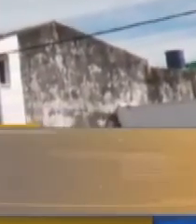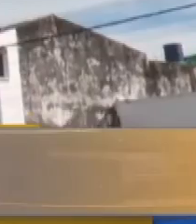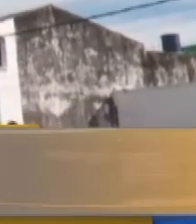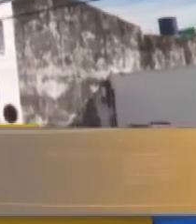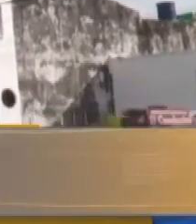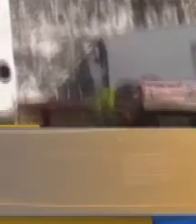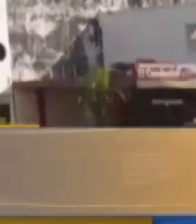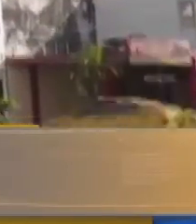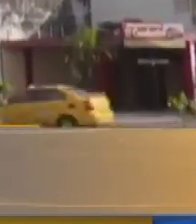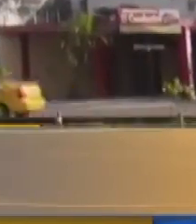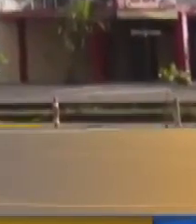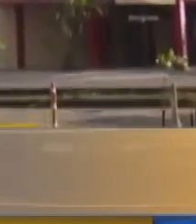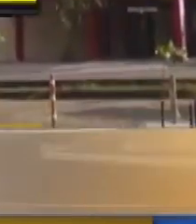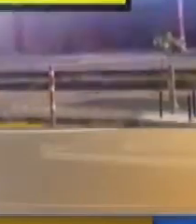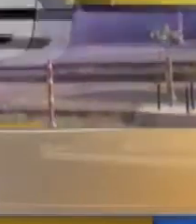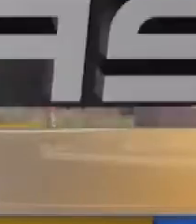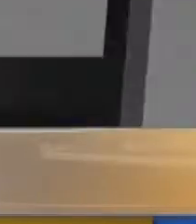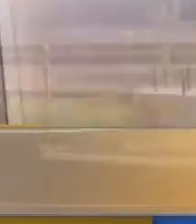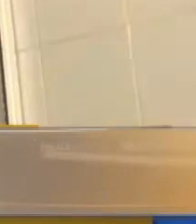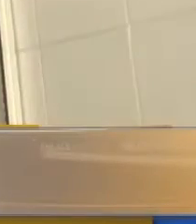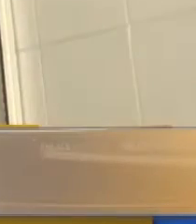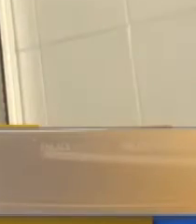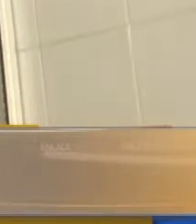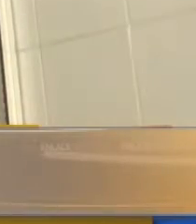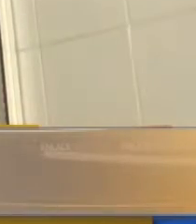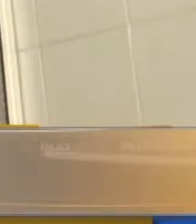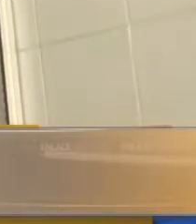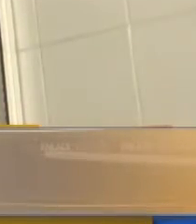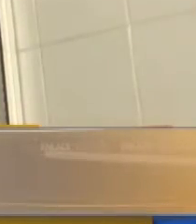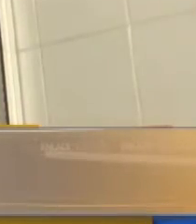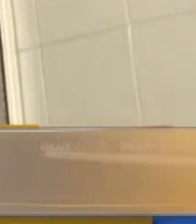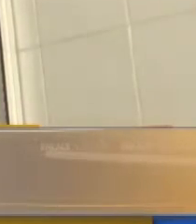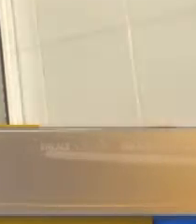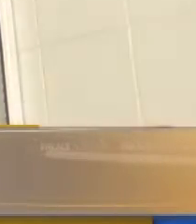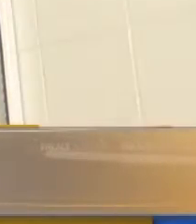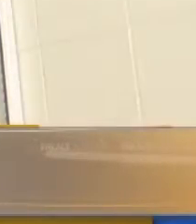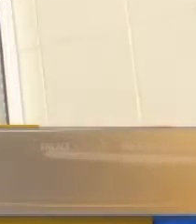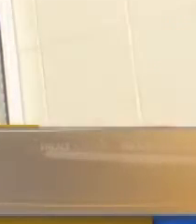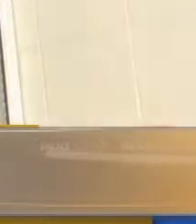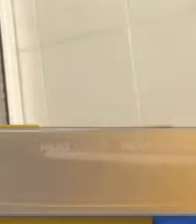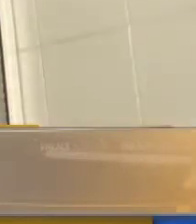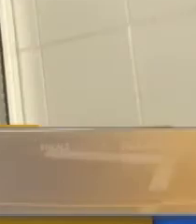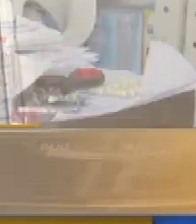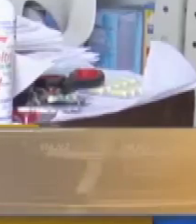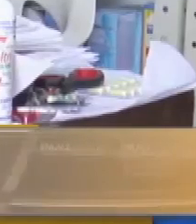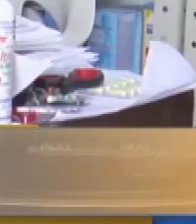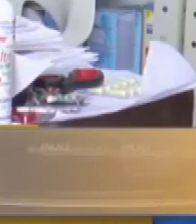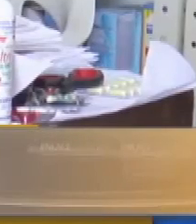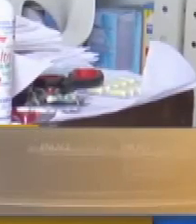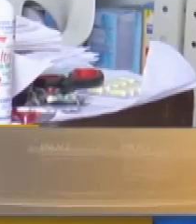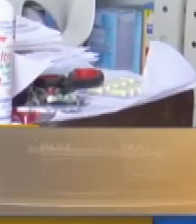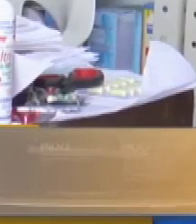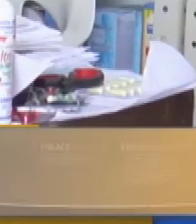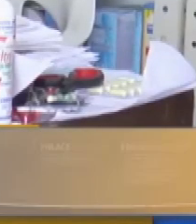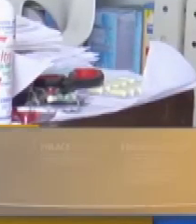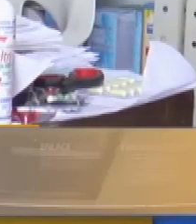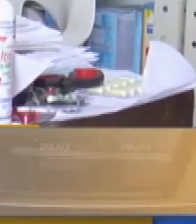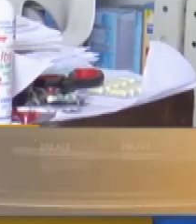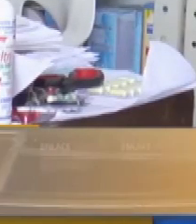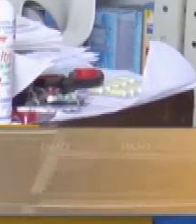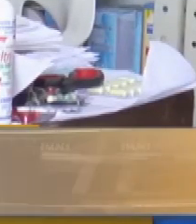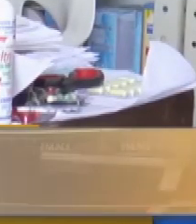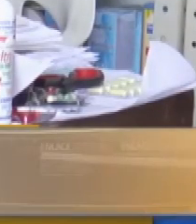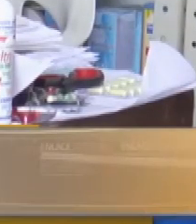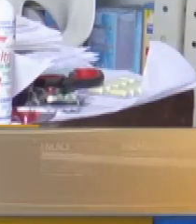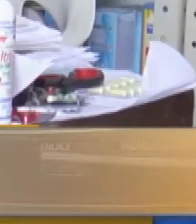la obra será terminada en 2 meses. Comerciante del barrio Primero de Mayo denuncia que los delincuentes han hurtado su negocio en 4 oportunidades. Sostiene